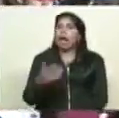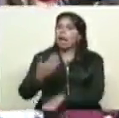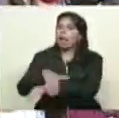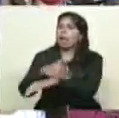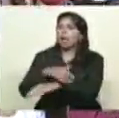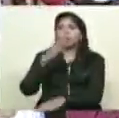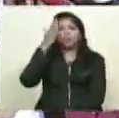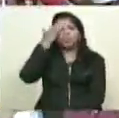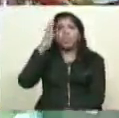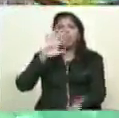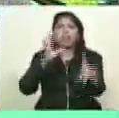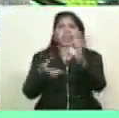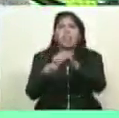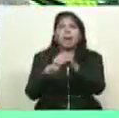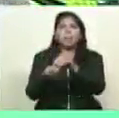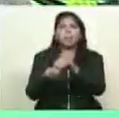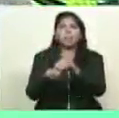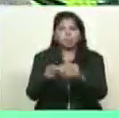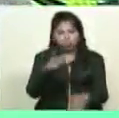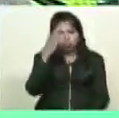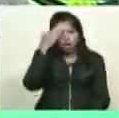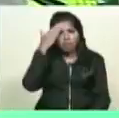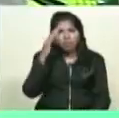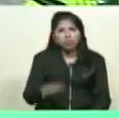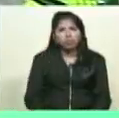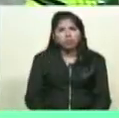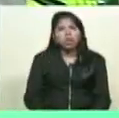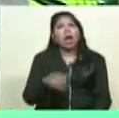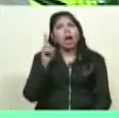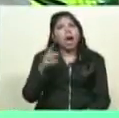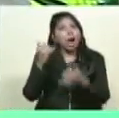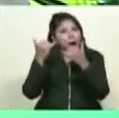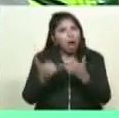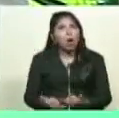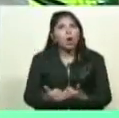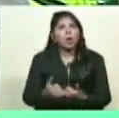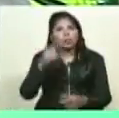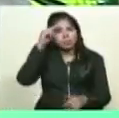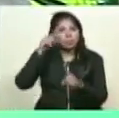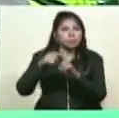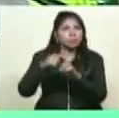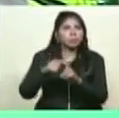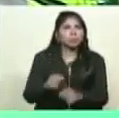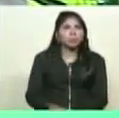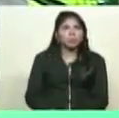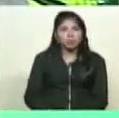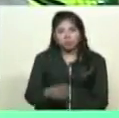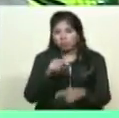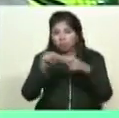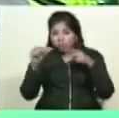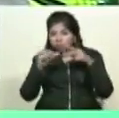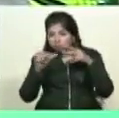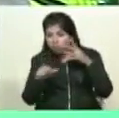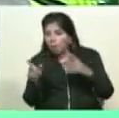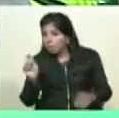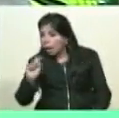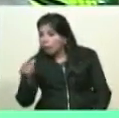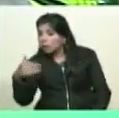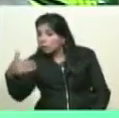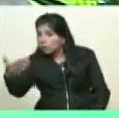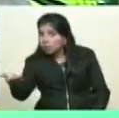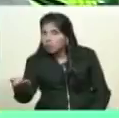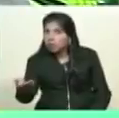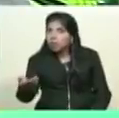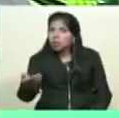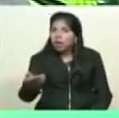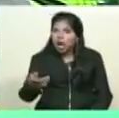el mundo sabe que es los CLAP. Bueno, nosotros tenemos que lograr en el transcurso de las próximas semanas y meses que uno en la calle